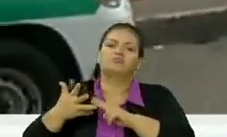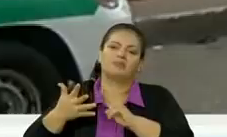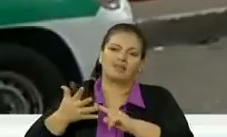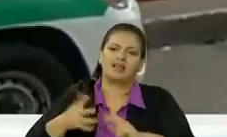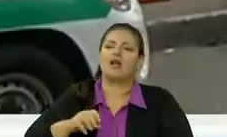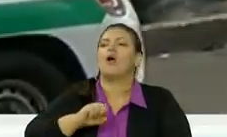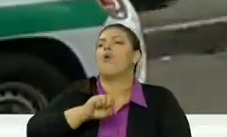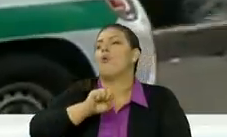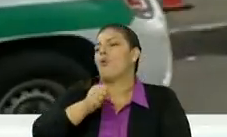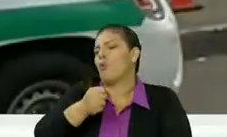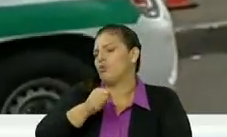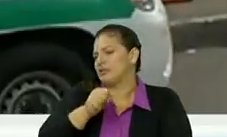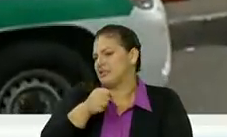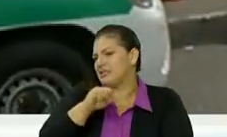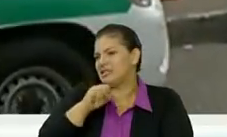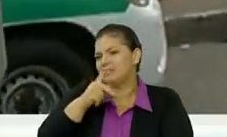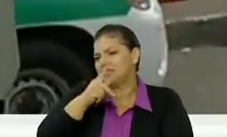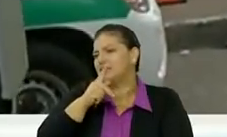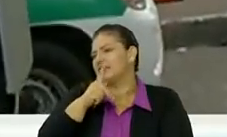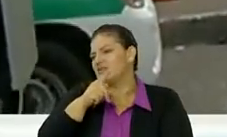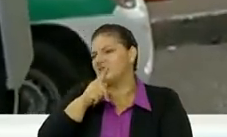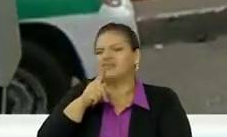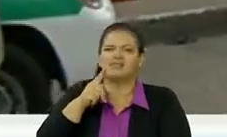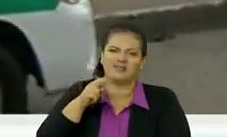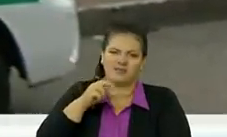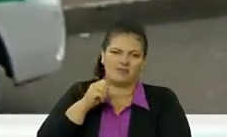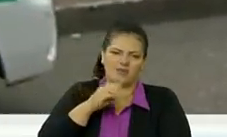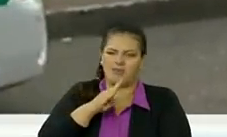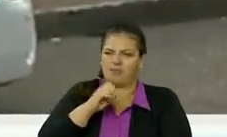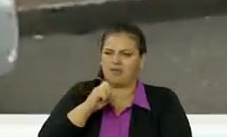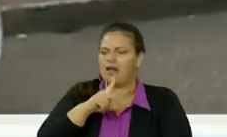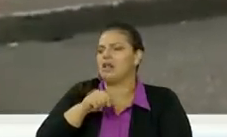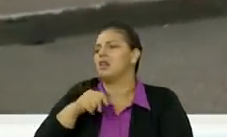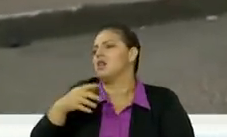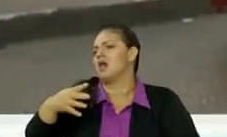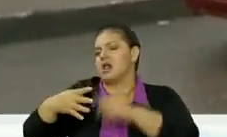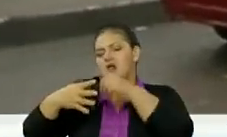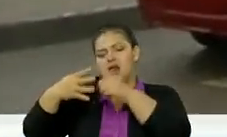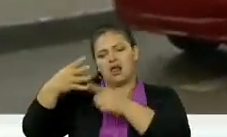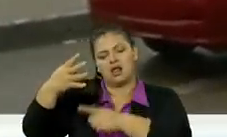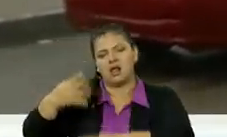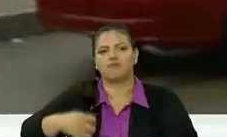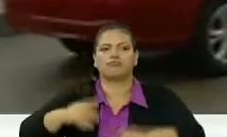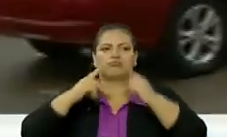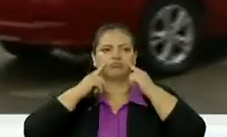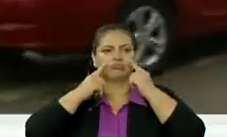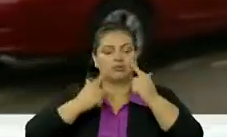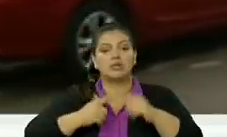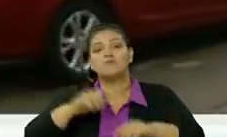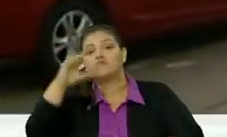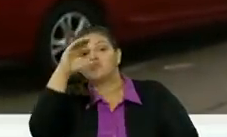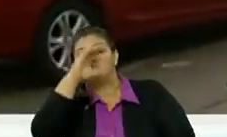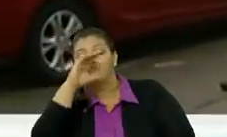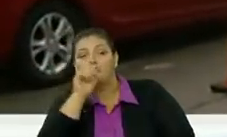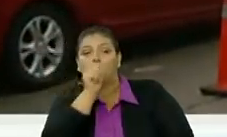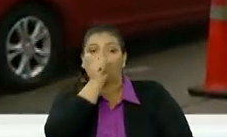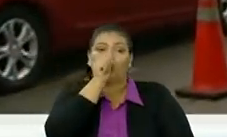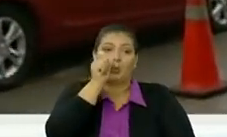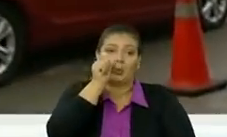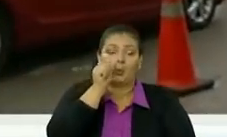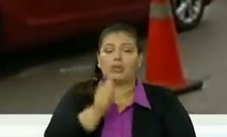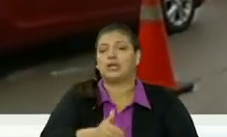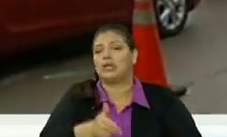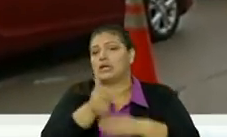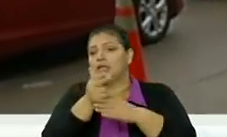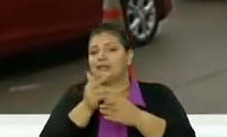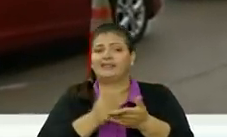sospechosas, delincuentes que tengan boletas de captura y a la finalidad de encontrar explosivos, armas de fuego o droga. Listo, estamos en